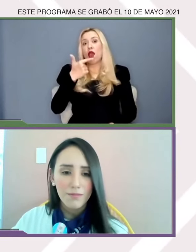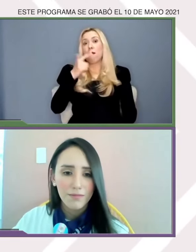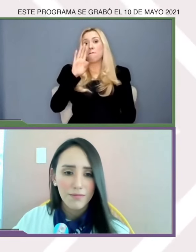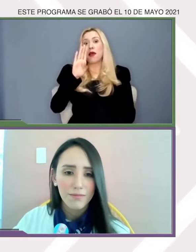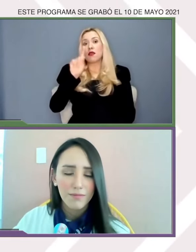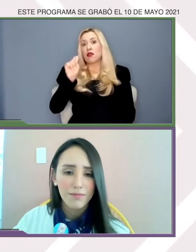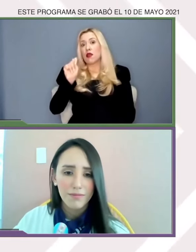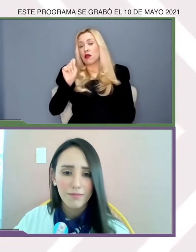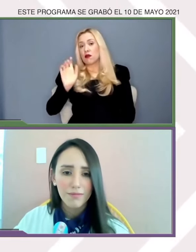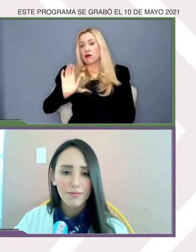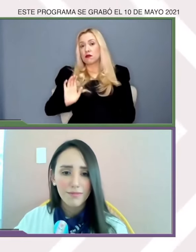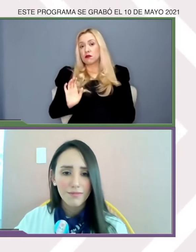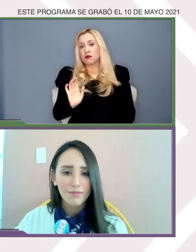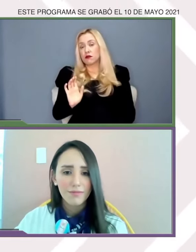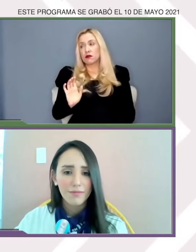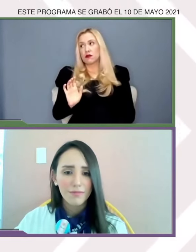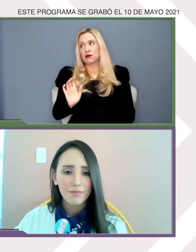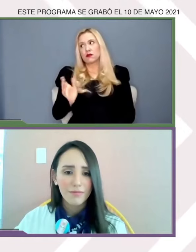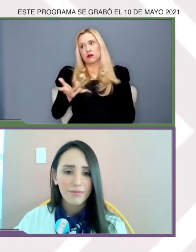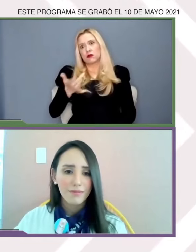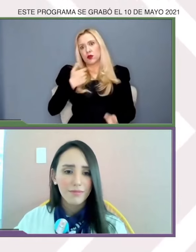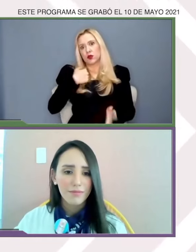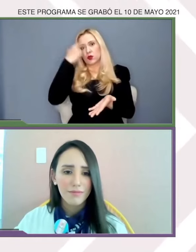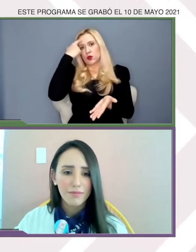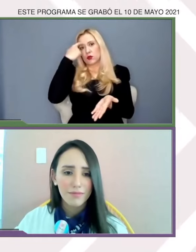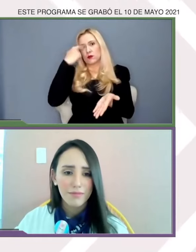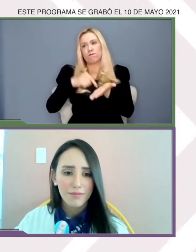es como eh,